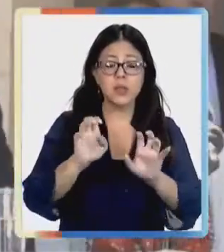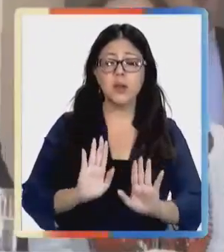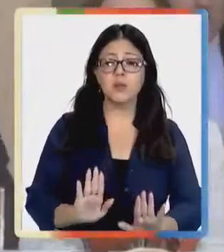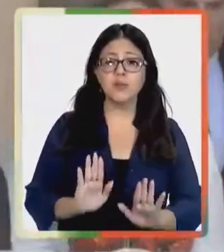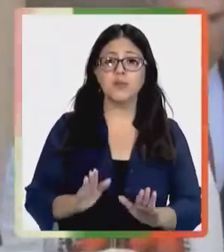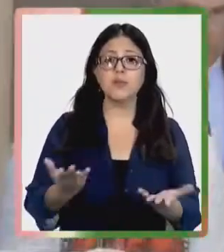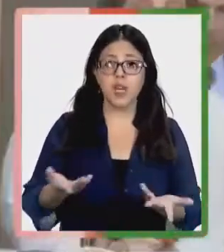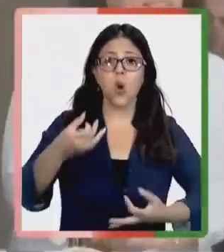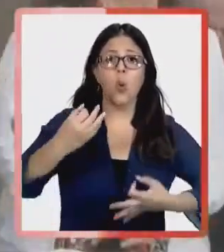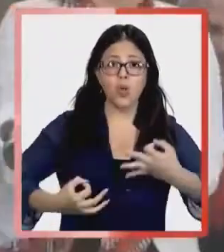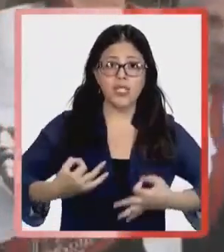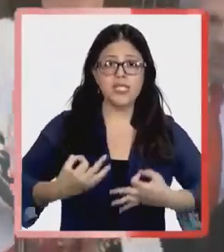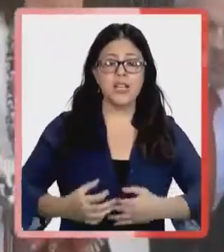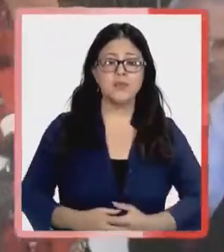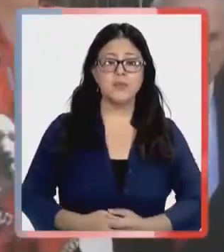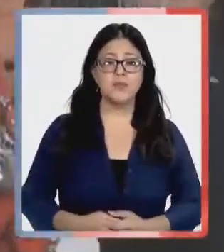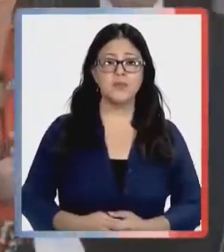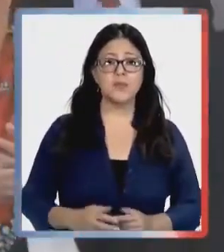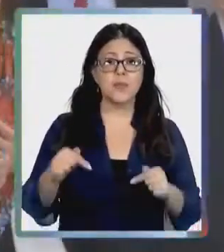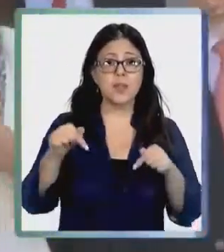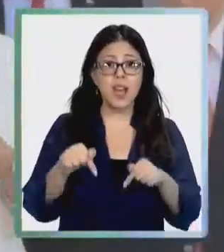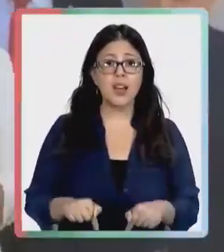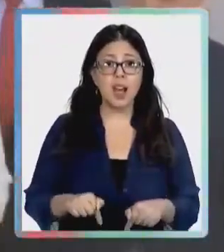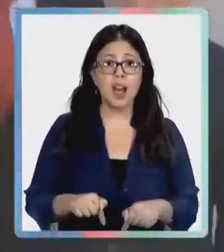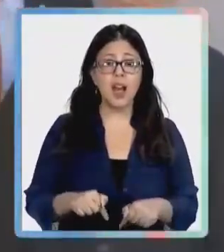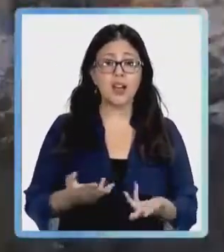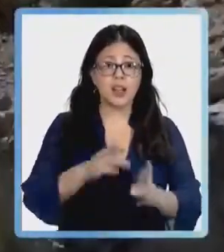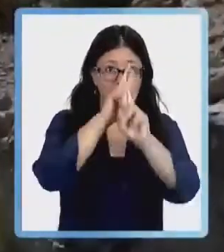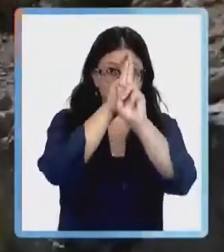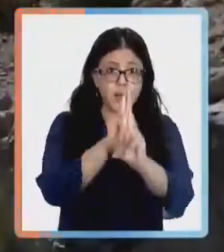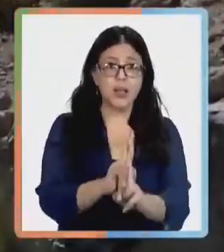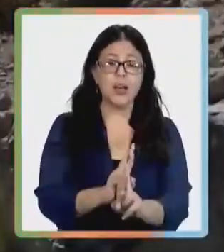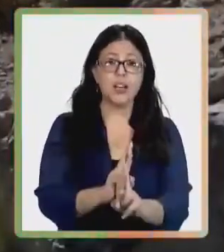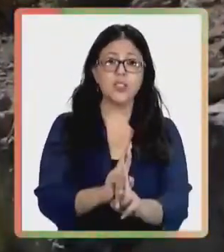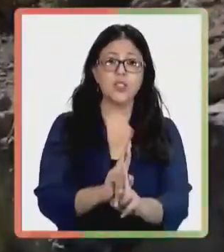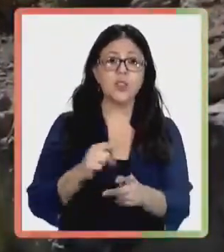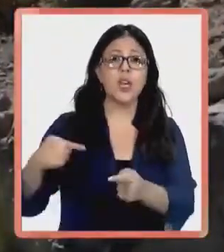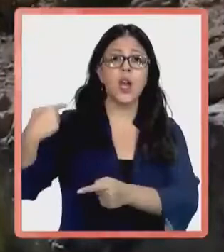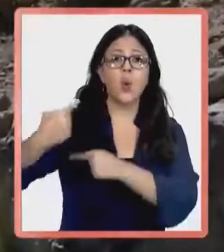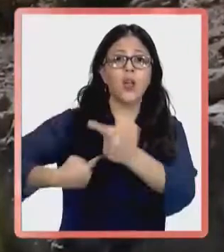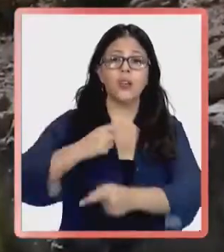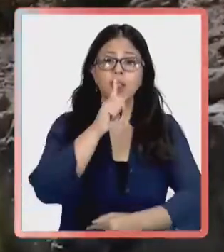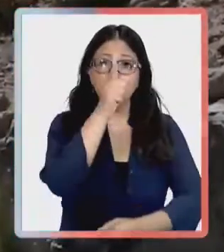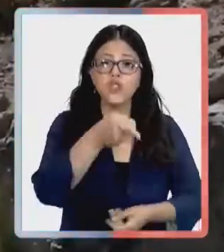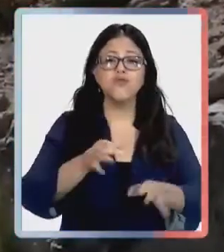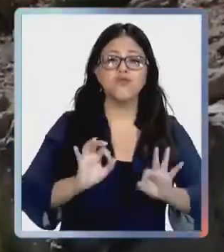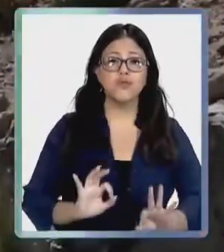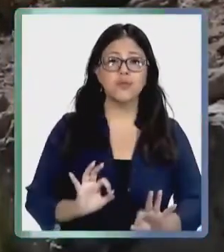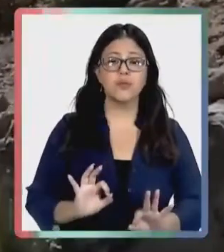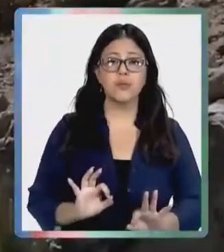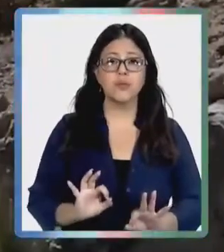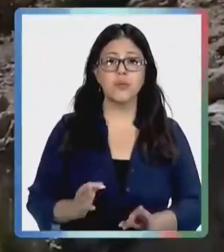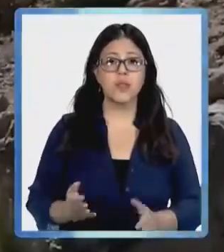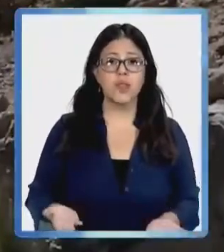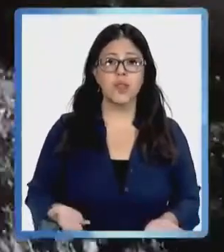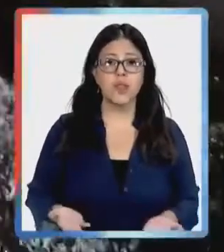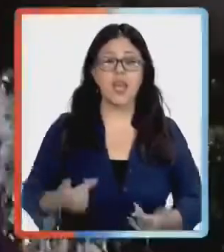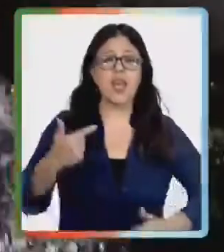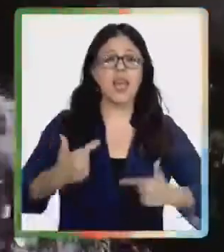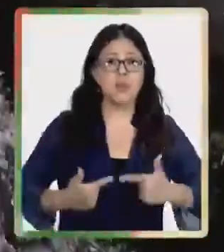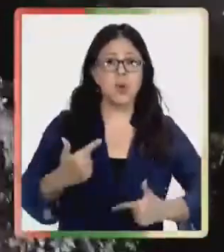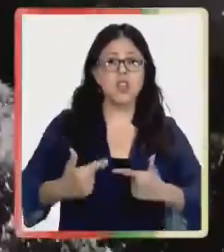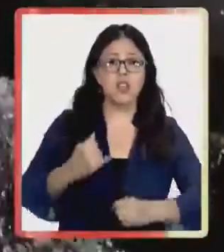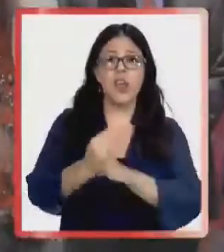esperado pronunciamiento judicial. Acá se está honrando una tradición de excelencia en nuestra